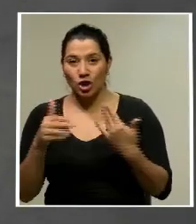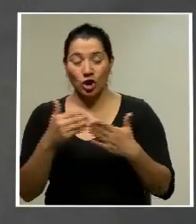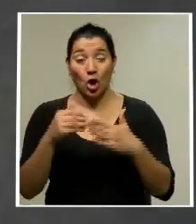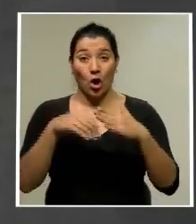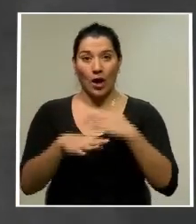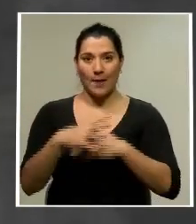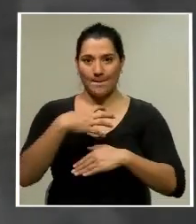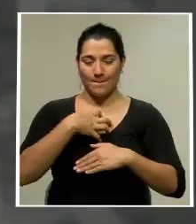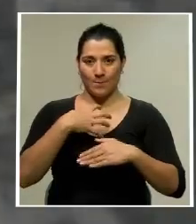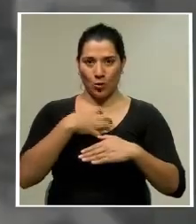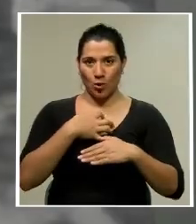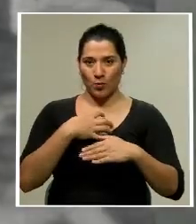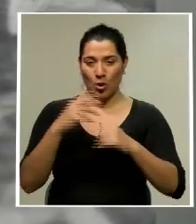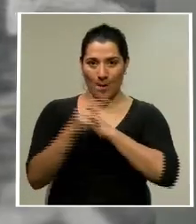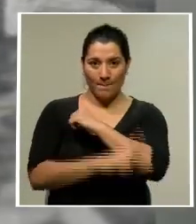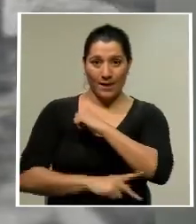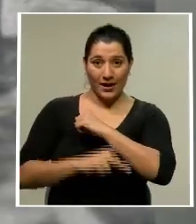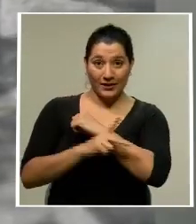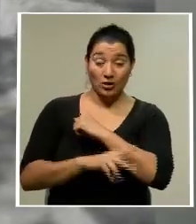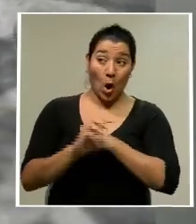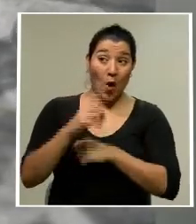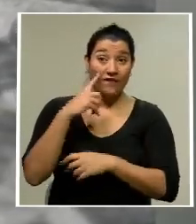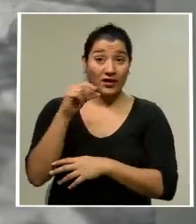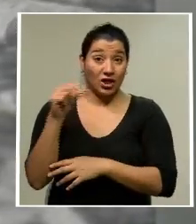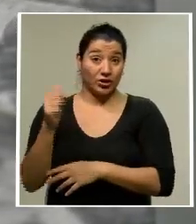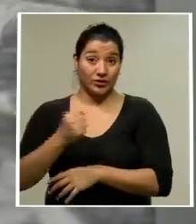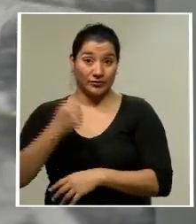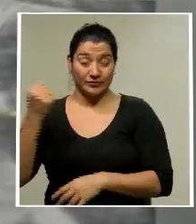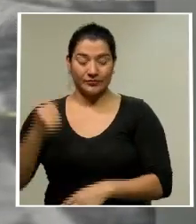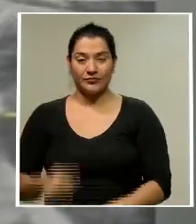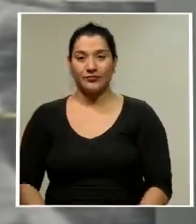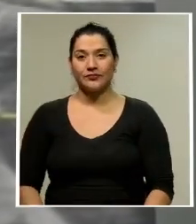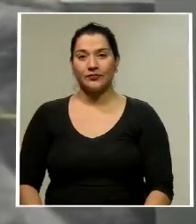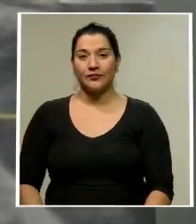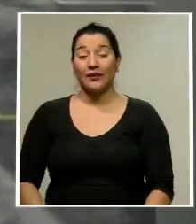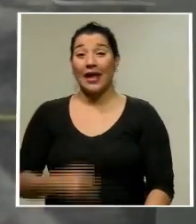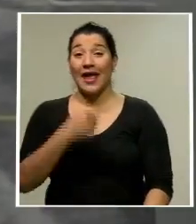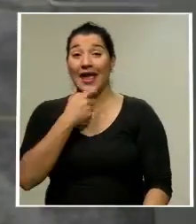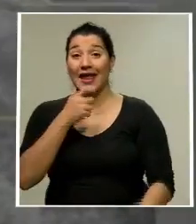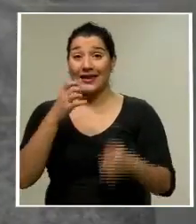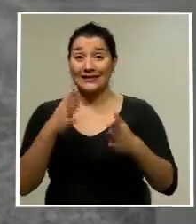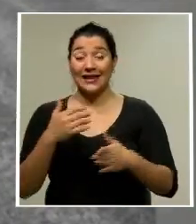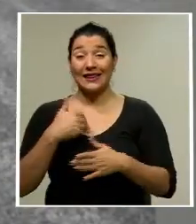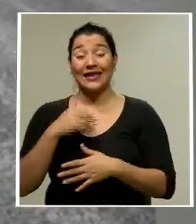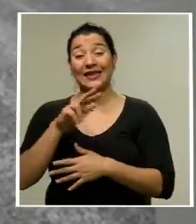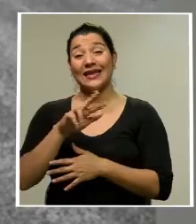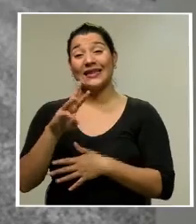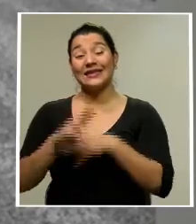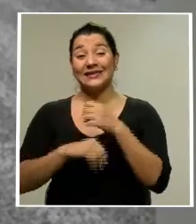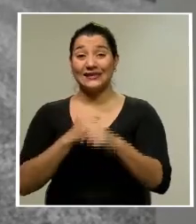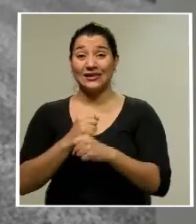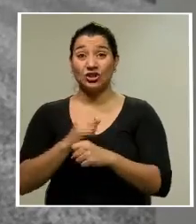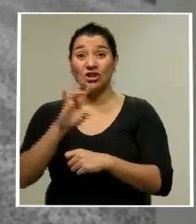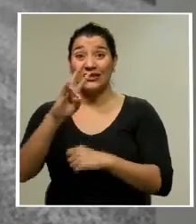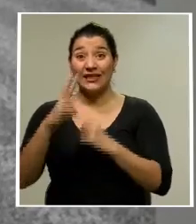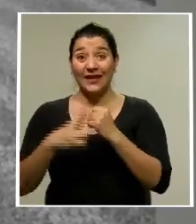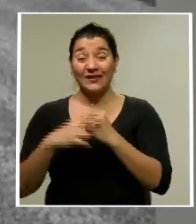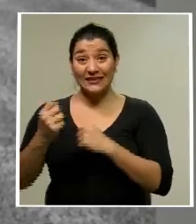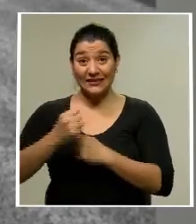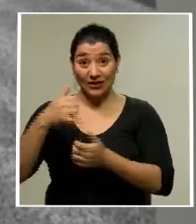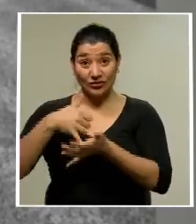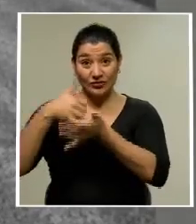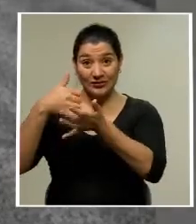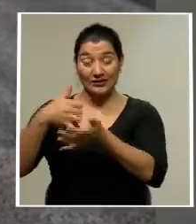el piloto de Países Bajos vuela hacia el título. El británico de 36 años y 7 veces ganador del Gran Premio de Gran